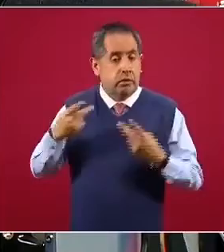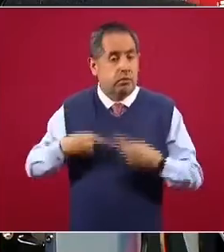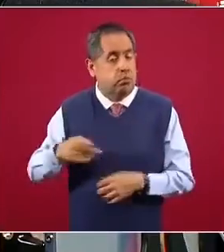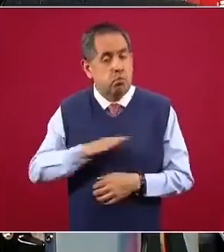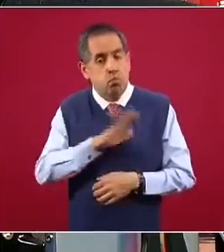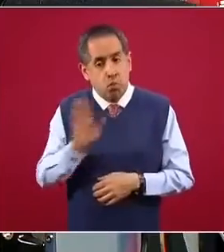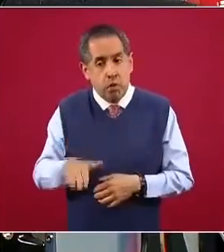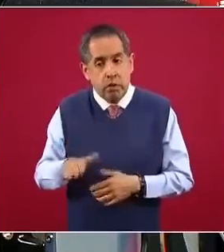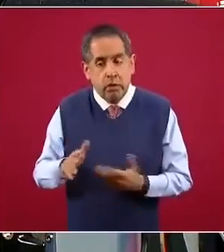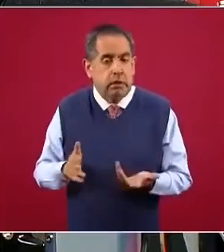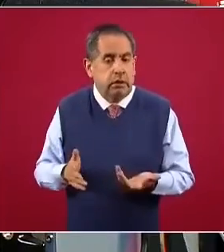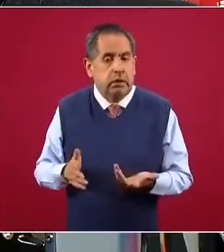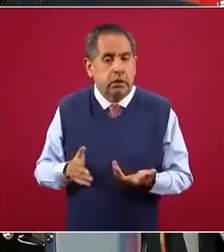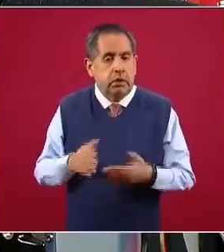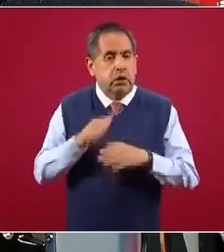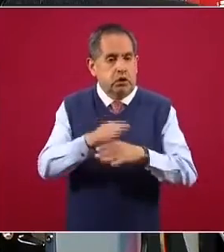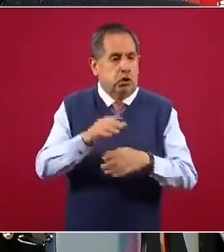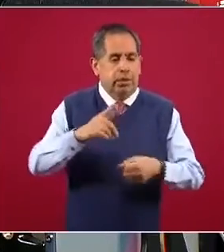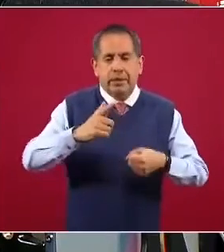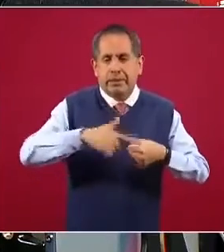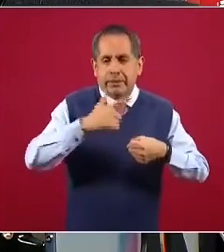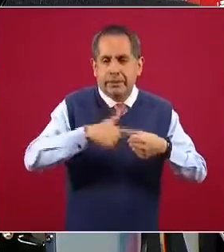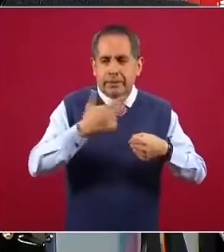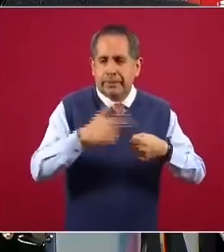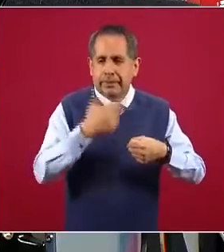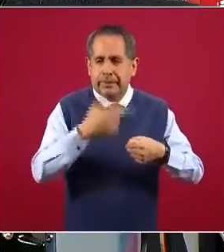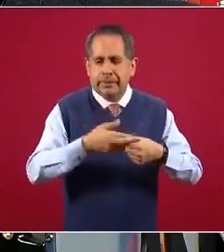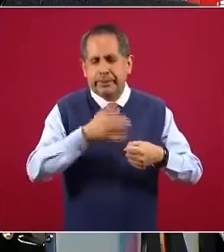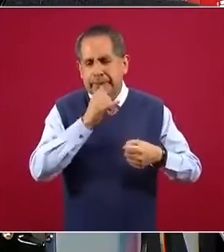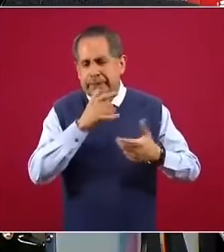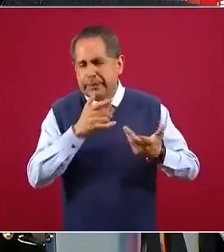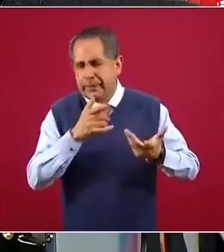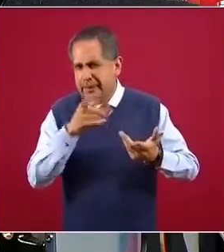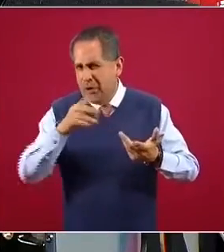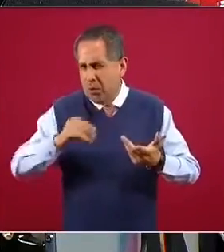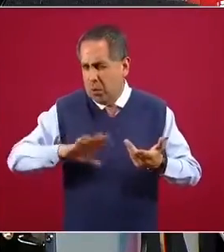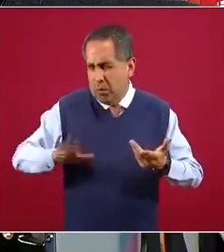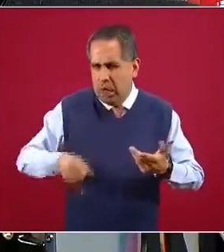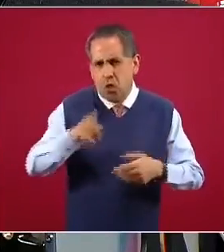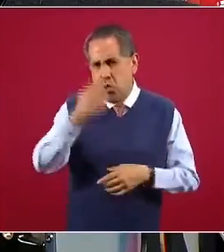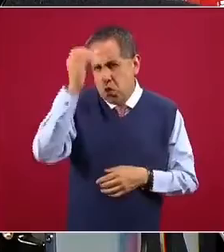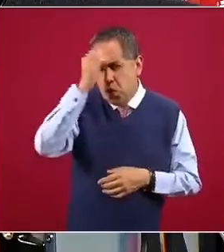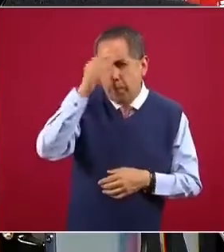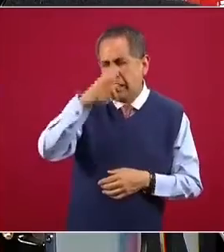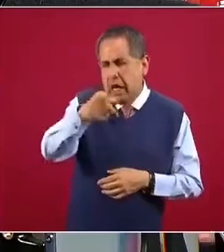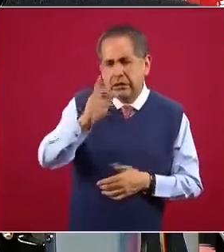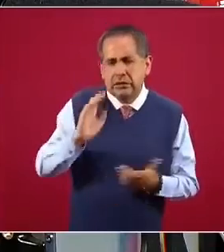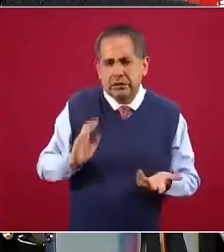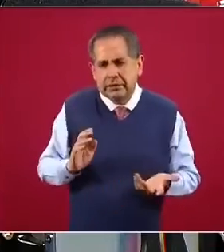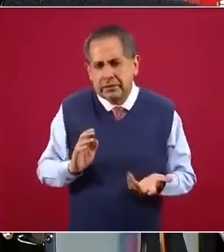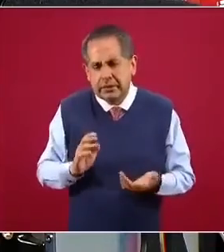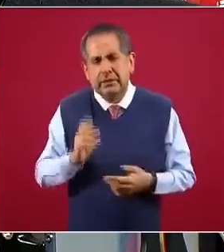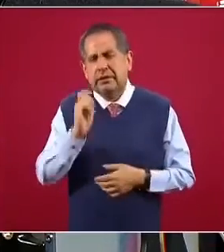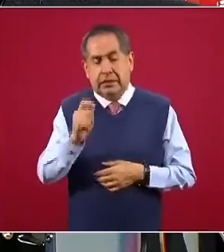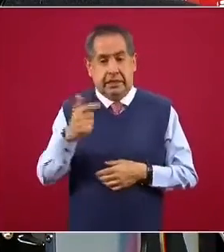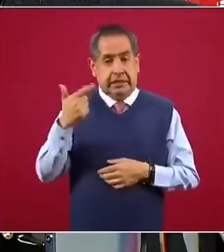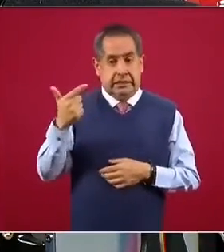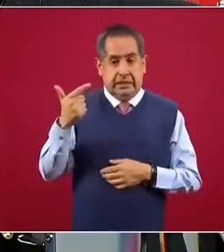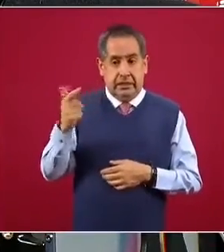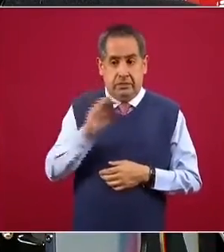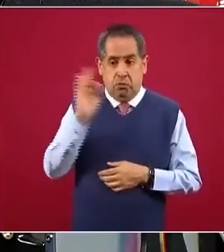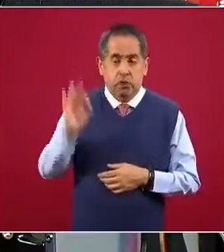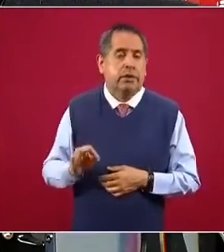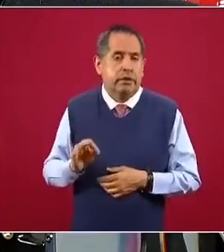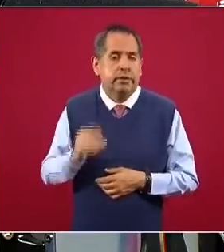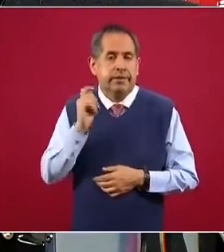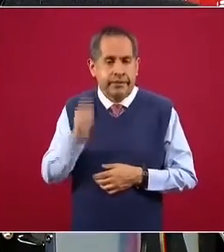muertes relacionadas con las bebidas azucaradas. Yo le quisiera preguntar cuál es su opinión al respecto y si de este